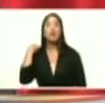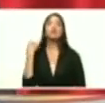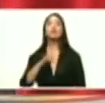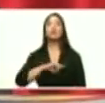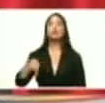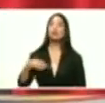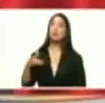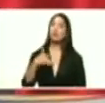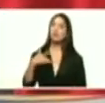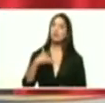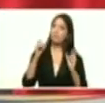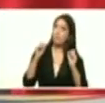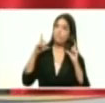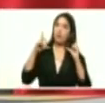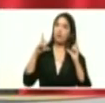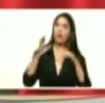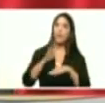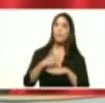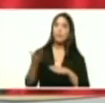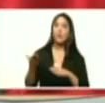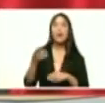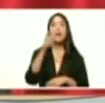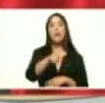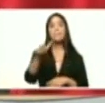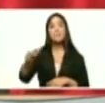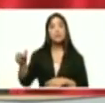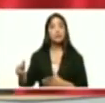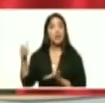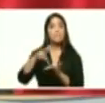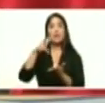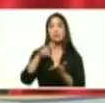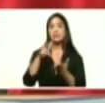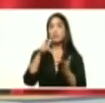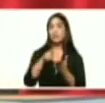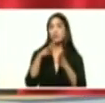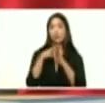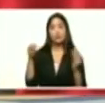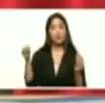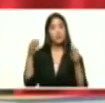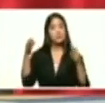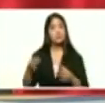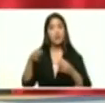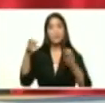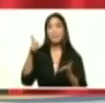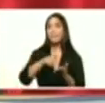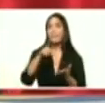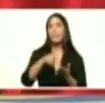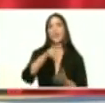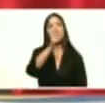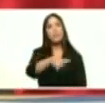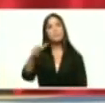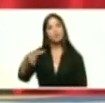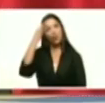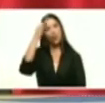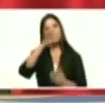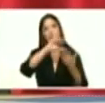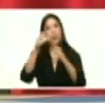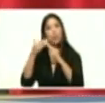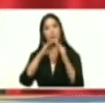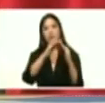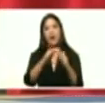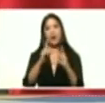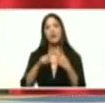sentimos como sorprendidos, con la reacción que ha tenido la gente, en la participación, en todos los niveles, desde los compatriotas, de los consejos comunales,